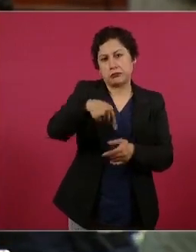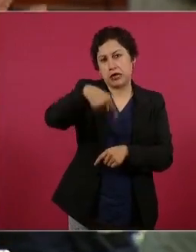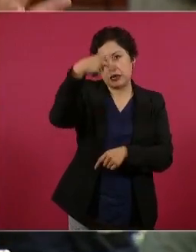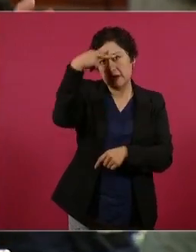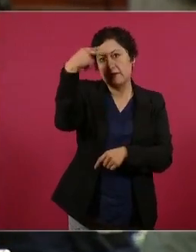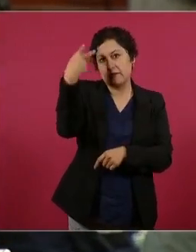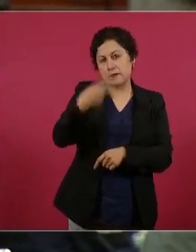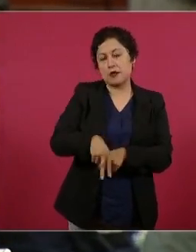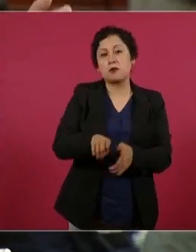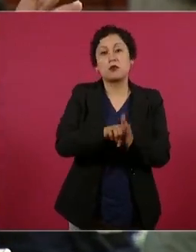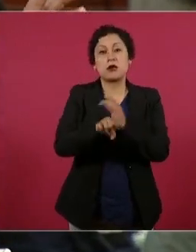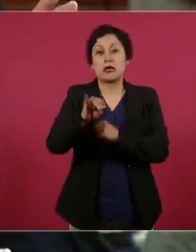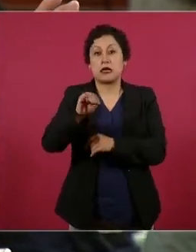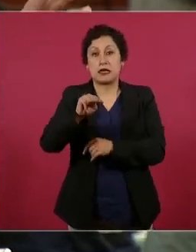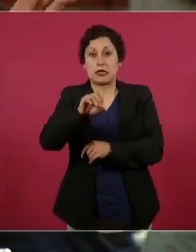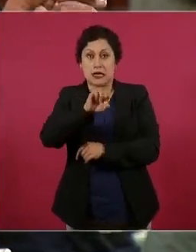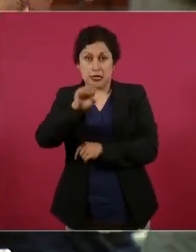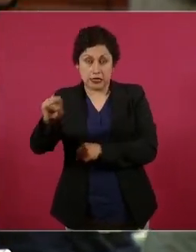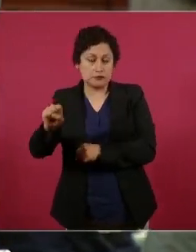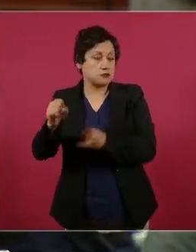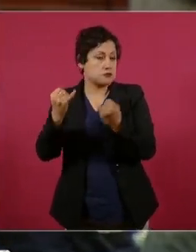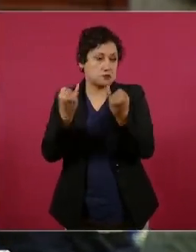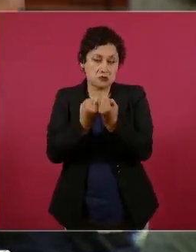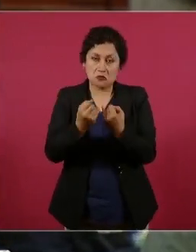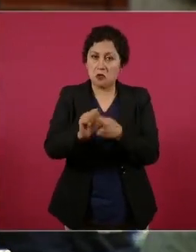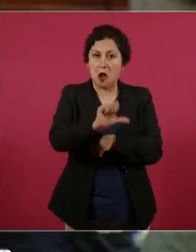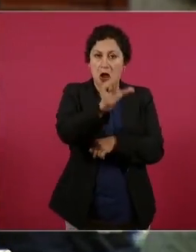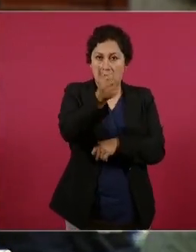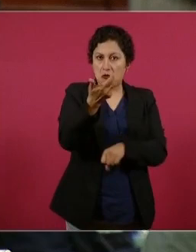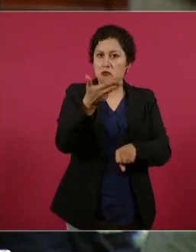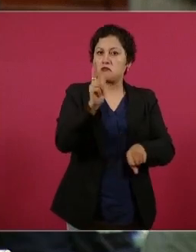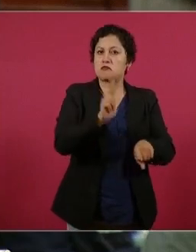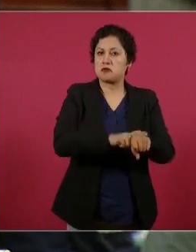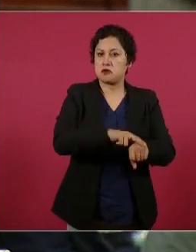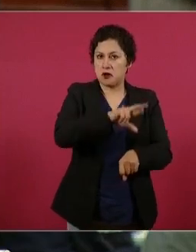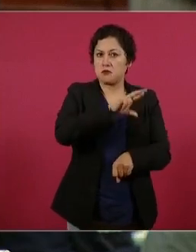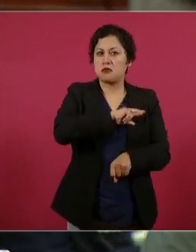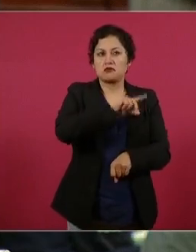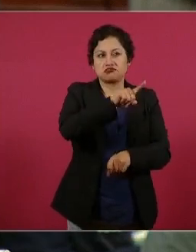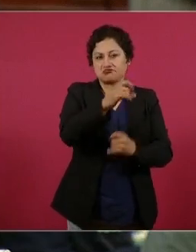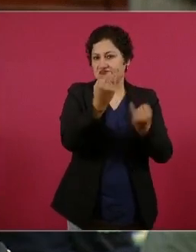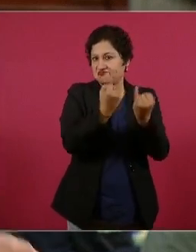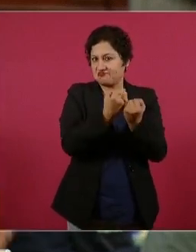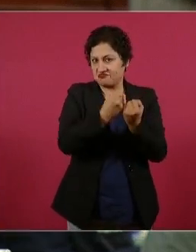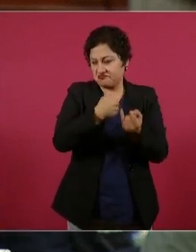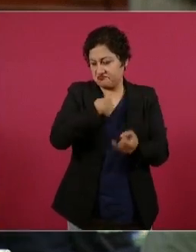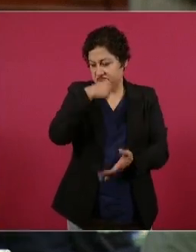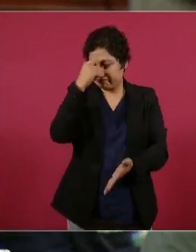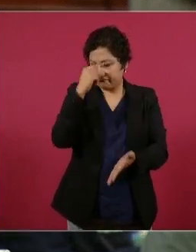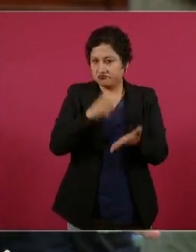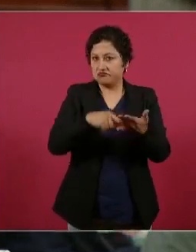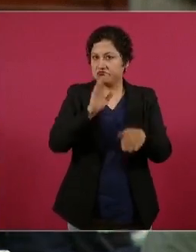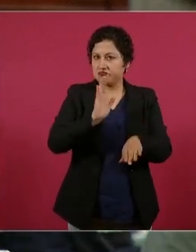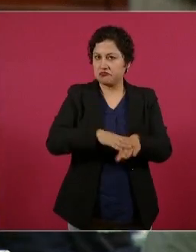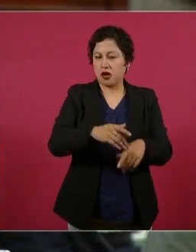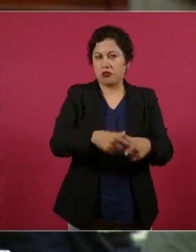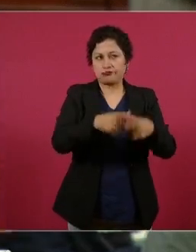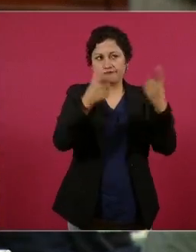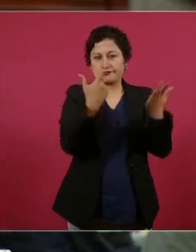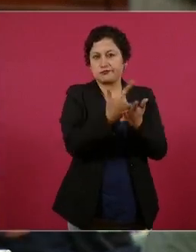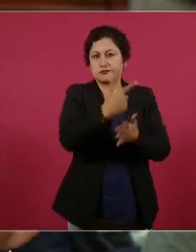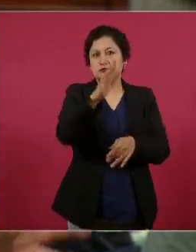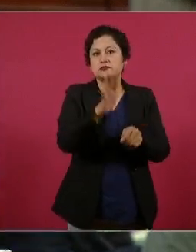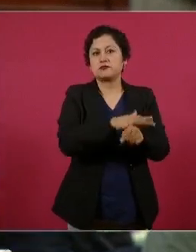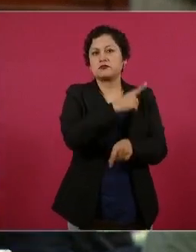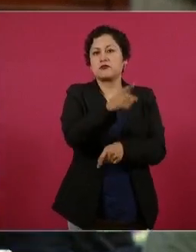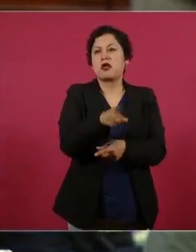sea, los hospitales privados yo creo que tienen el triple de este tipo de denuncias, porque además ahí te bajan todo el dinero que pueden